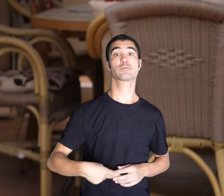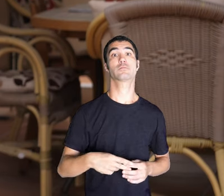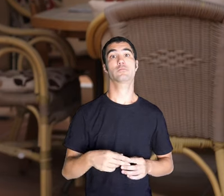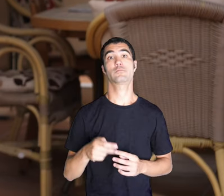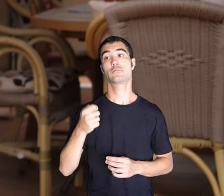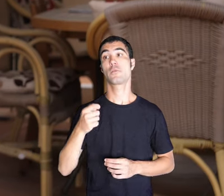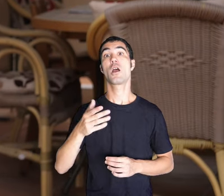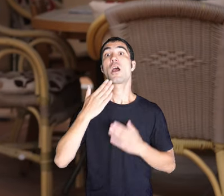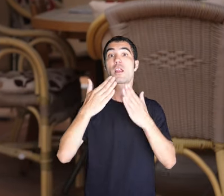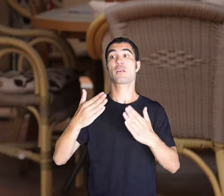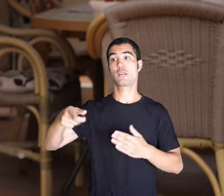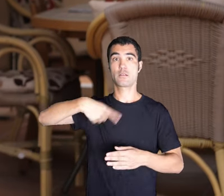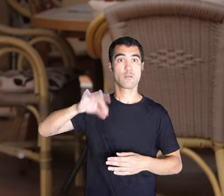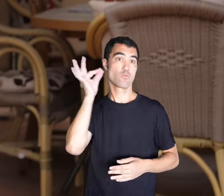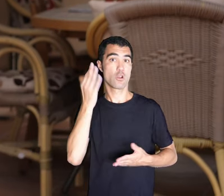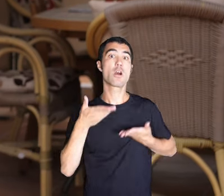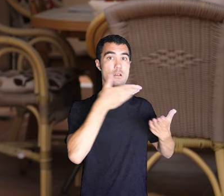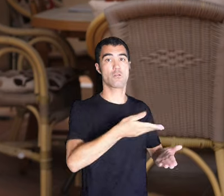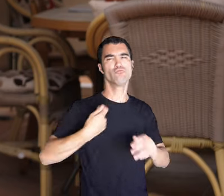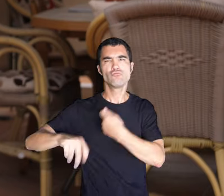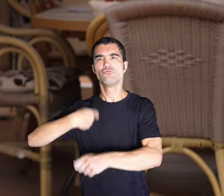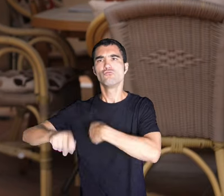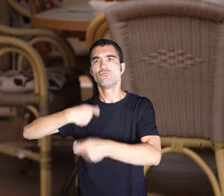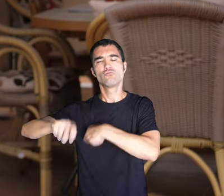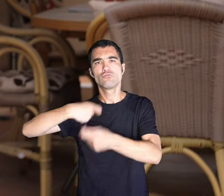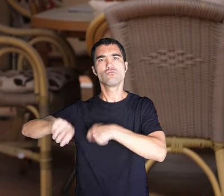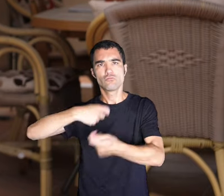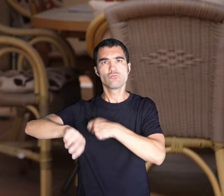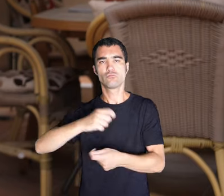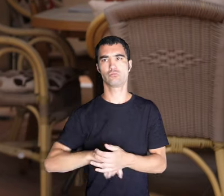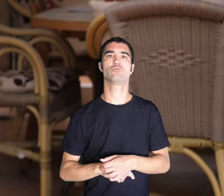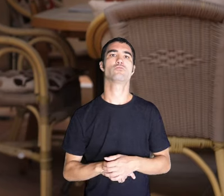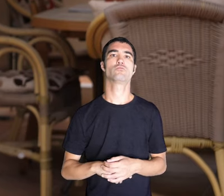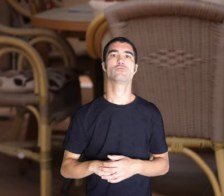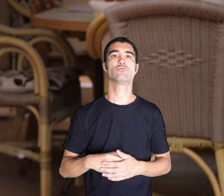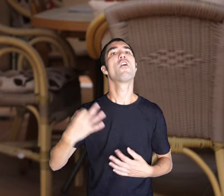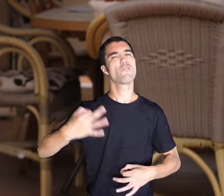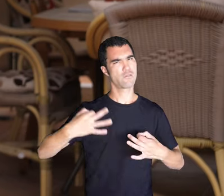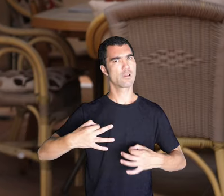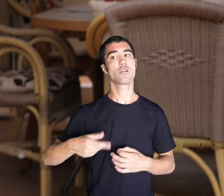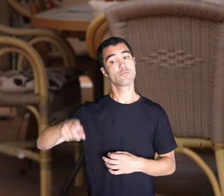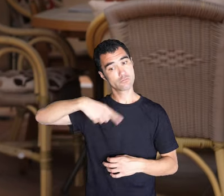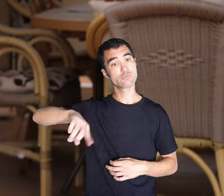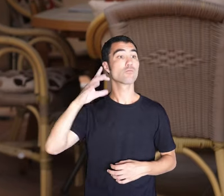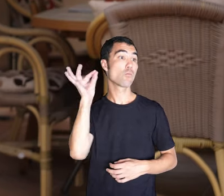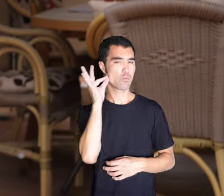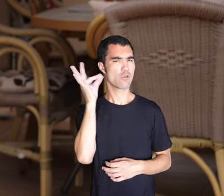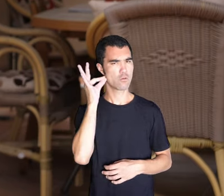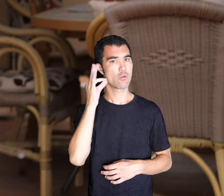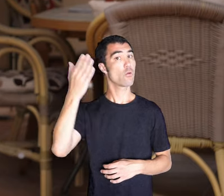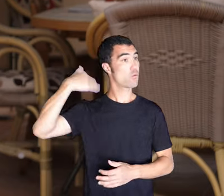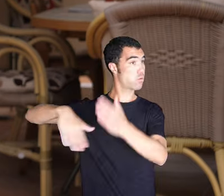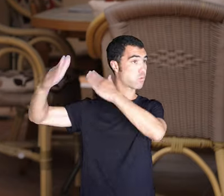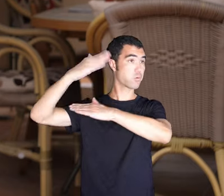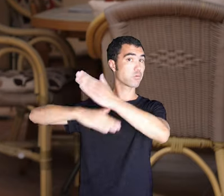Que sean las vendedoras de pescado, es verdad. No, las mujeres tuvieron